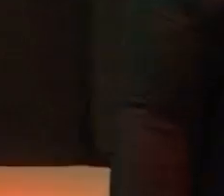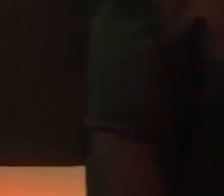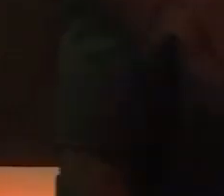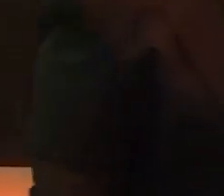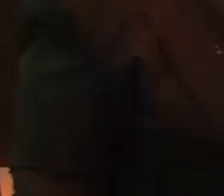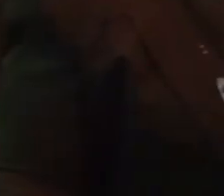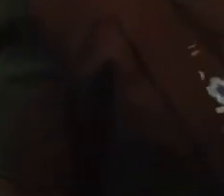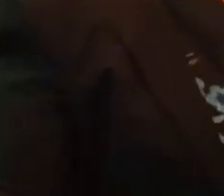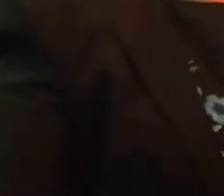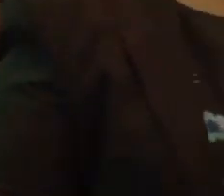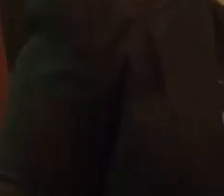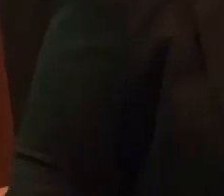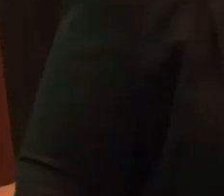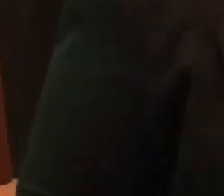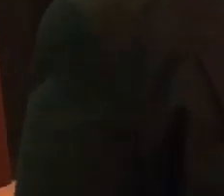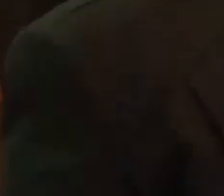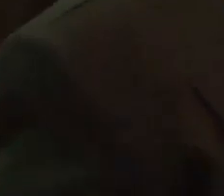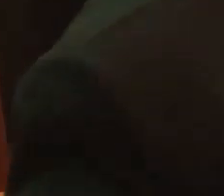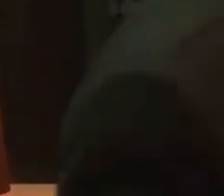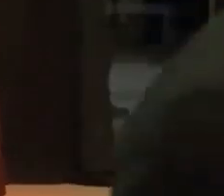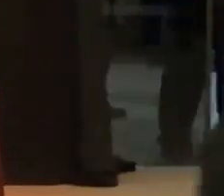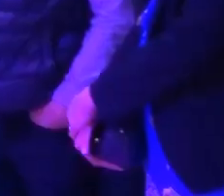el espacio de Bolivia.